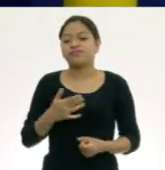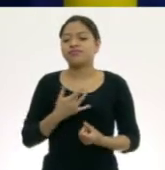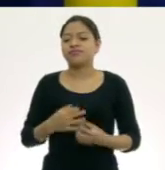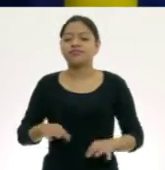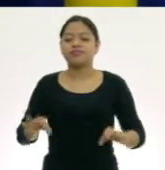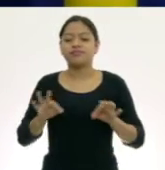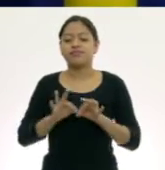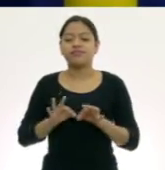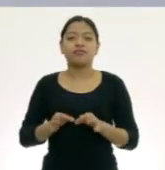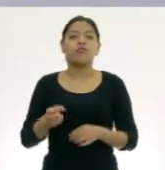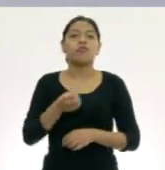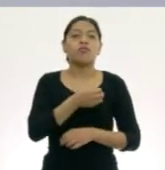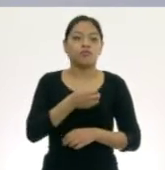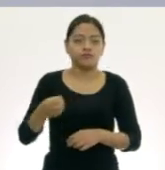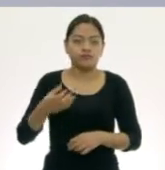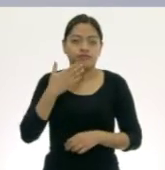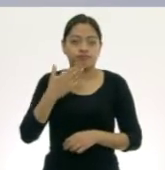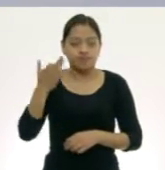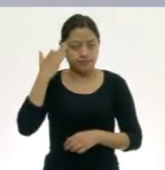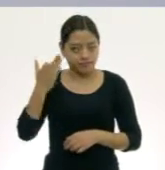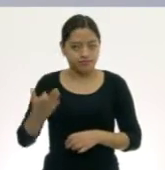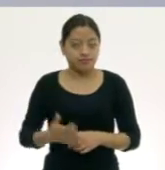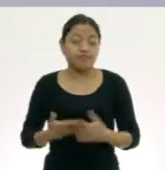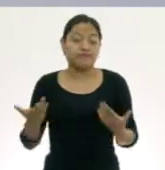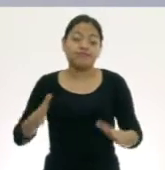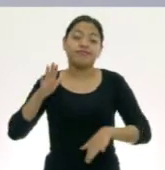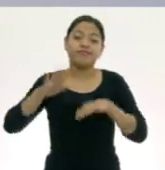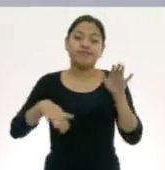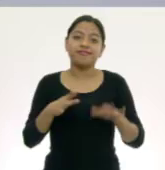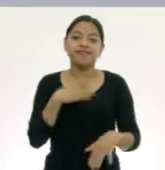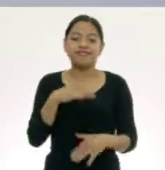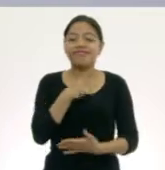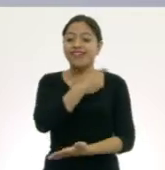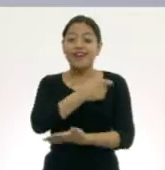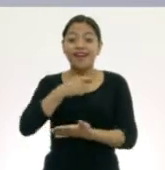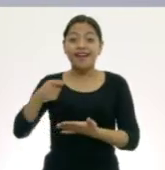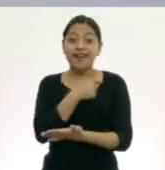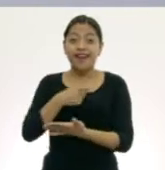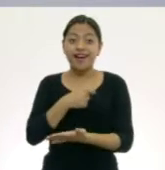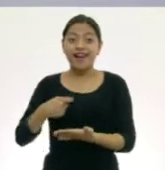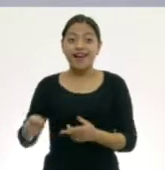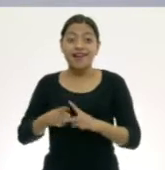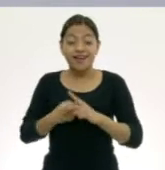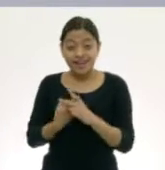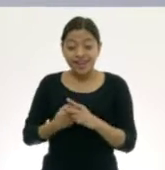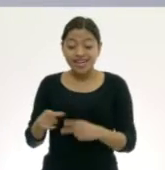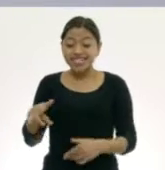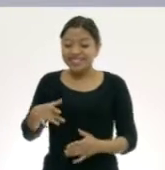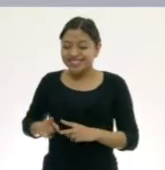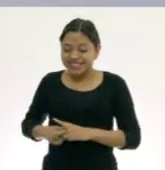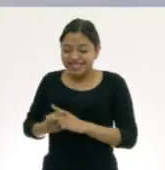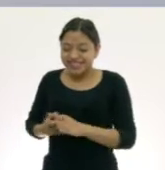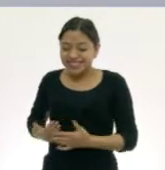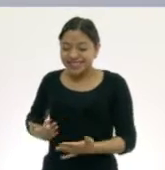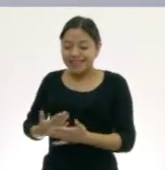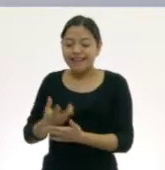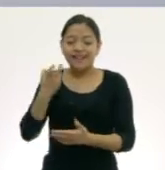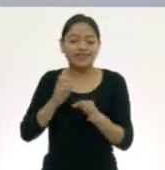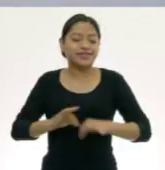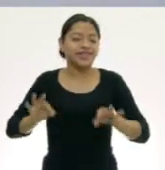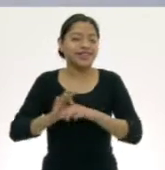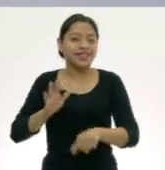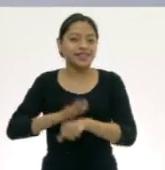que tuvieron para mí. Claro, que es lo que a veces nos pasa. Empezamos a redactar y lo más reciente es en lo que le damos